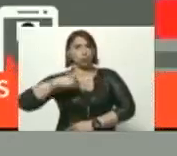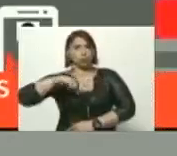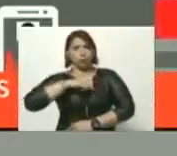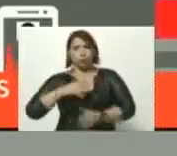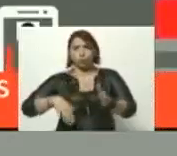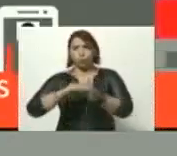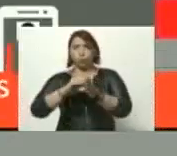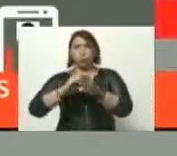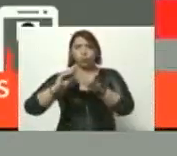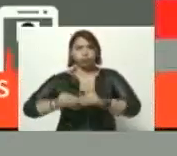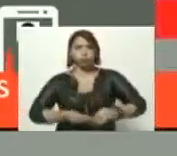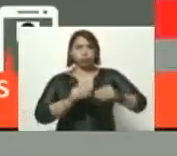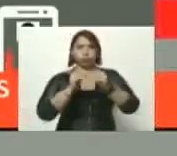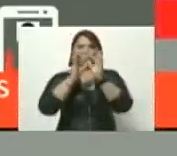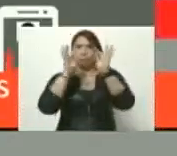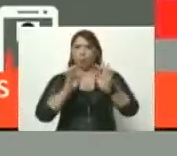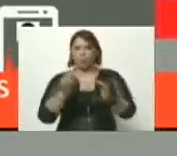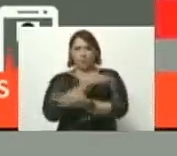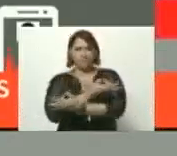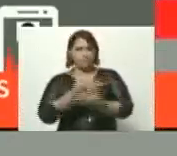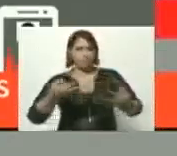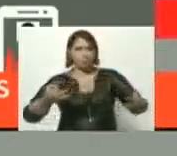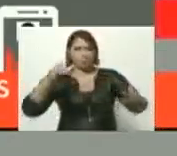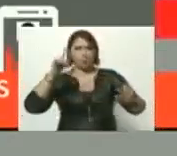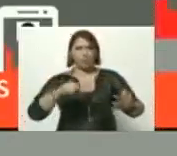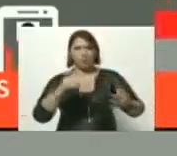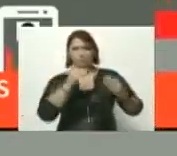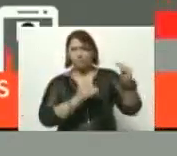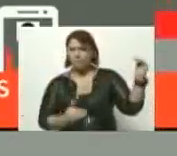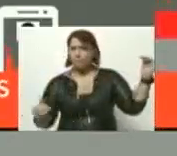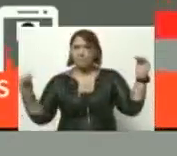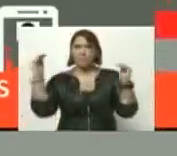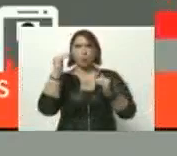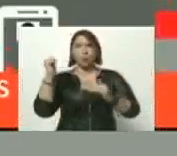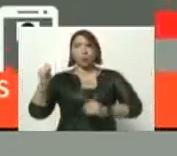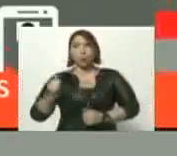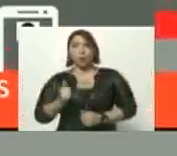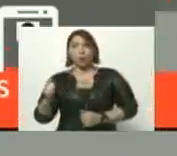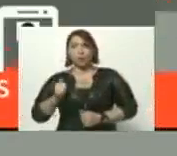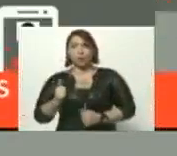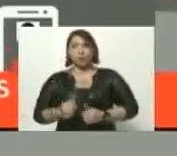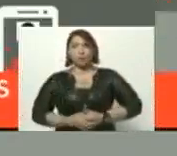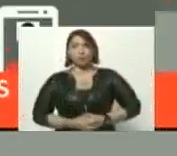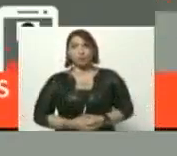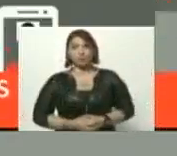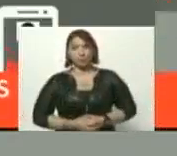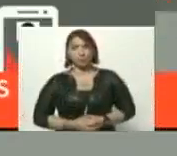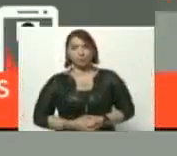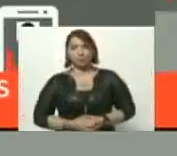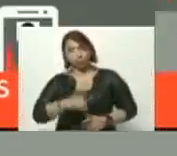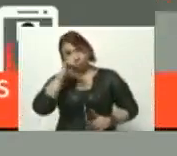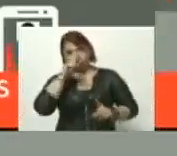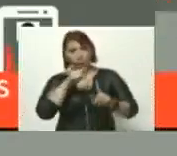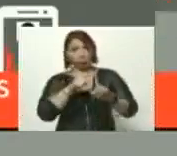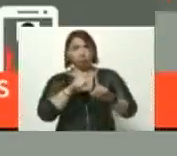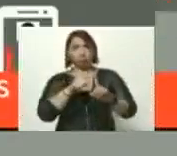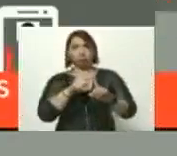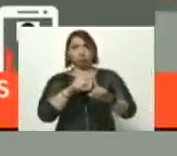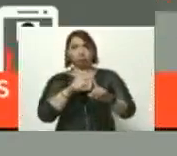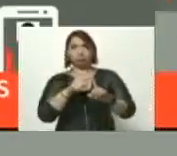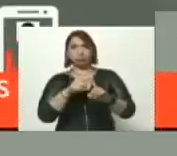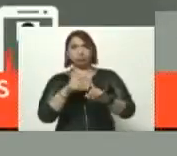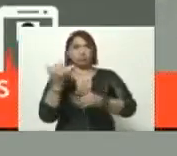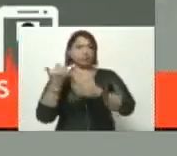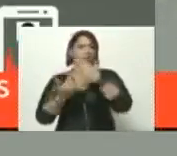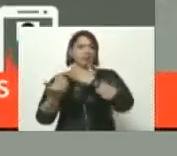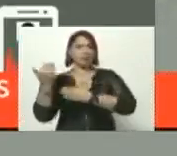de manera majestuosa y superará cualquier meta que abramos, que en el